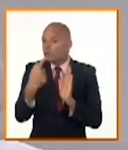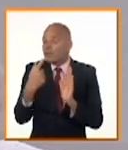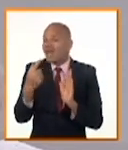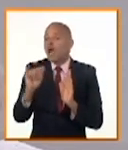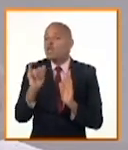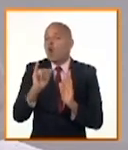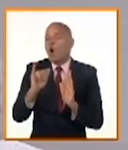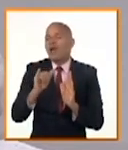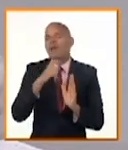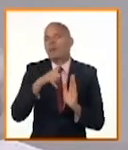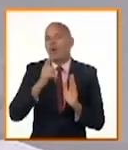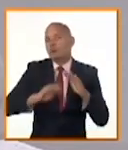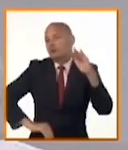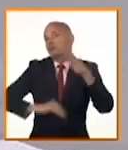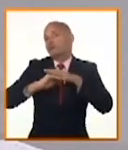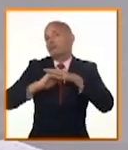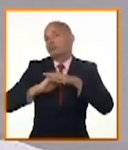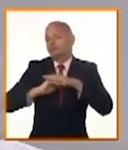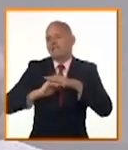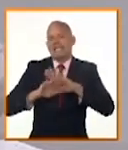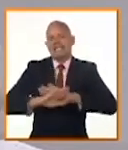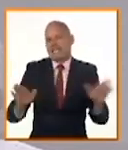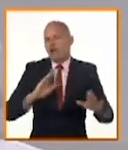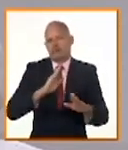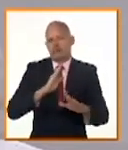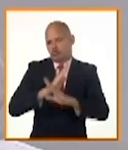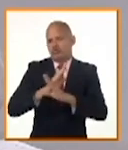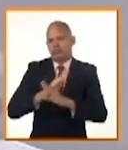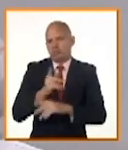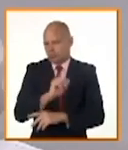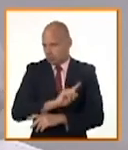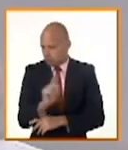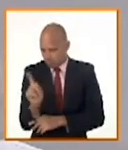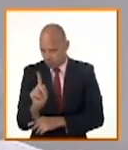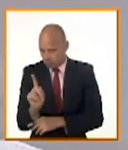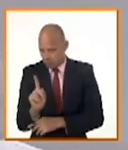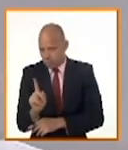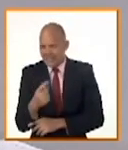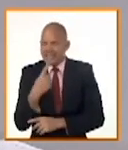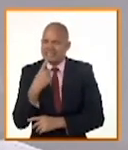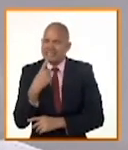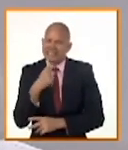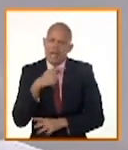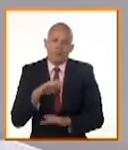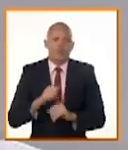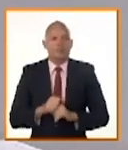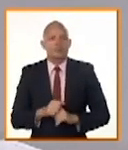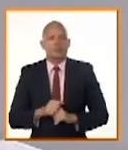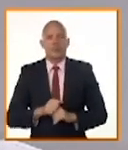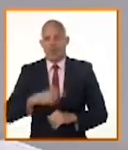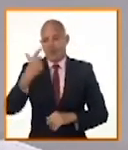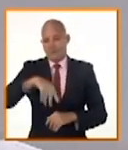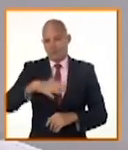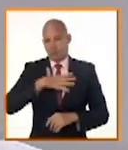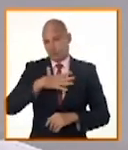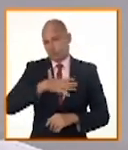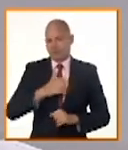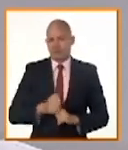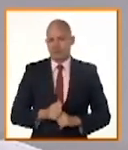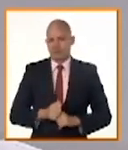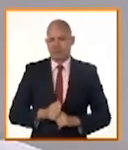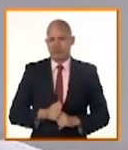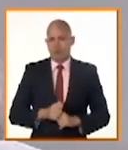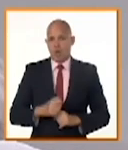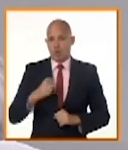dos personas naturales desde sus cuentas de salario desde su cuenta de jubilados desde su cuenta de ahorro no deben hacer operaciones de ellos que